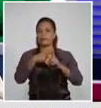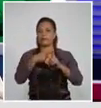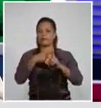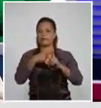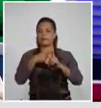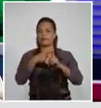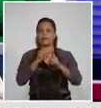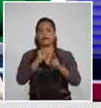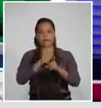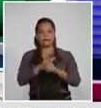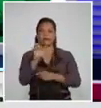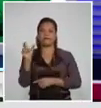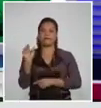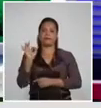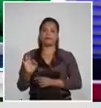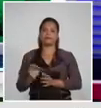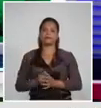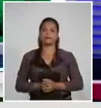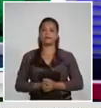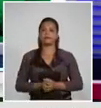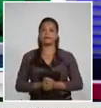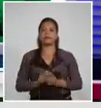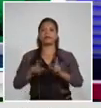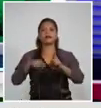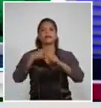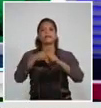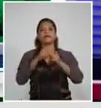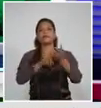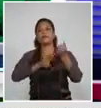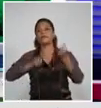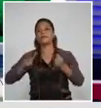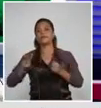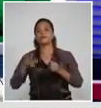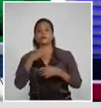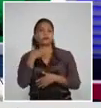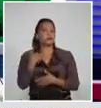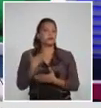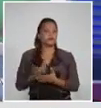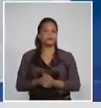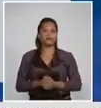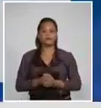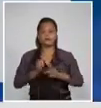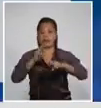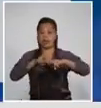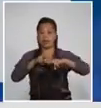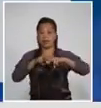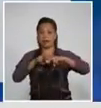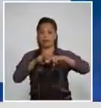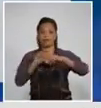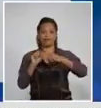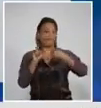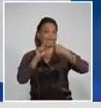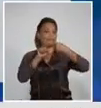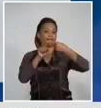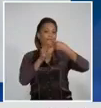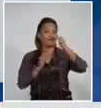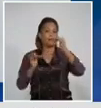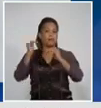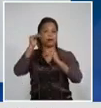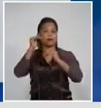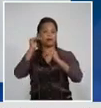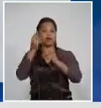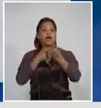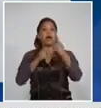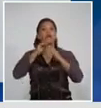esa fecha. Por provincias, La Habana con el mayor número, aunque muy inferior al día de